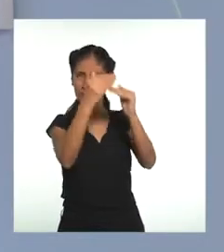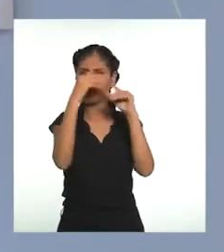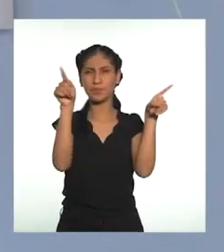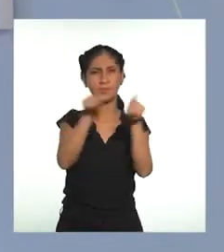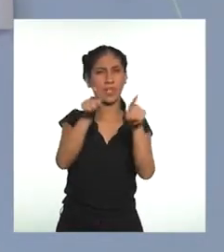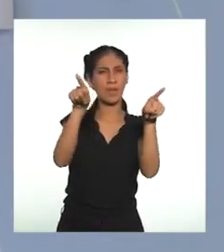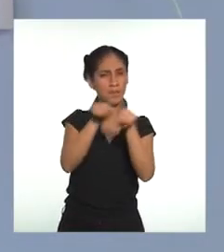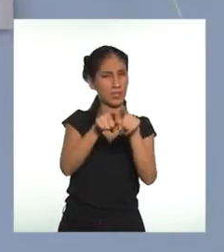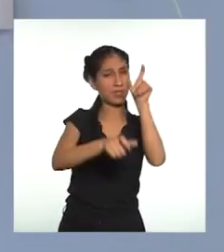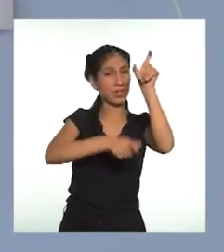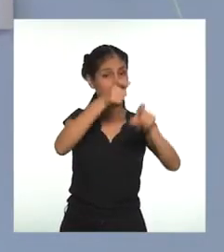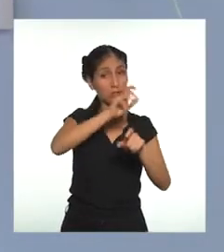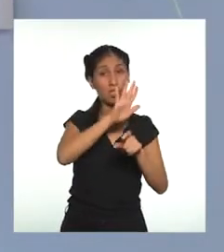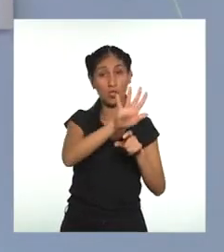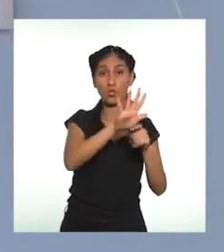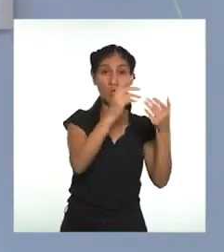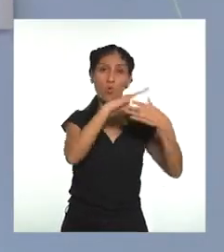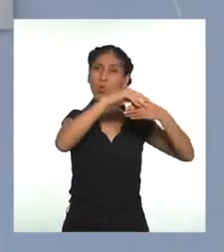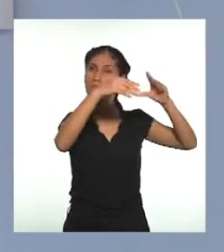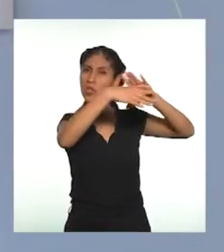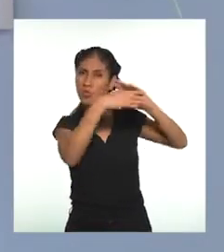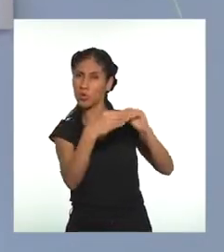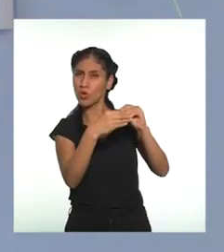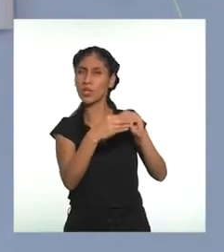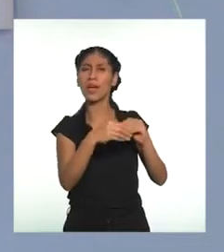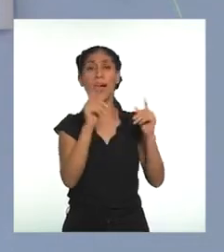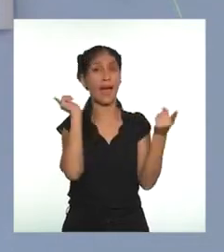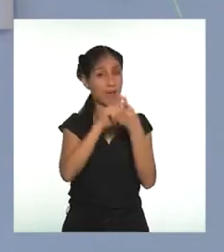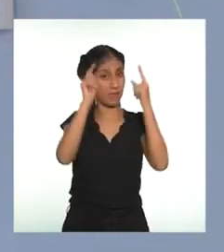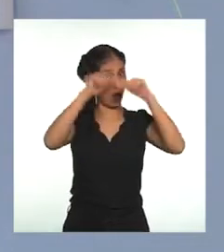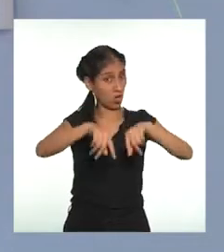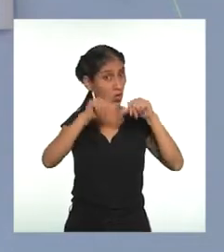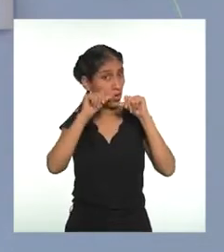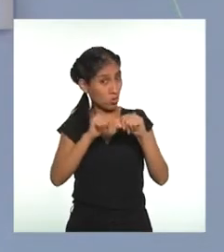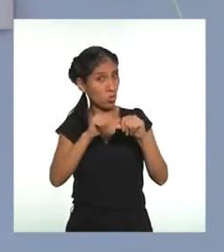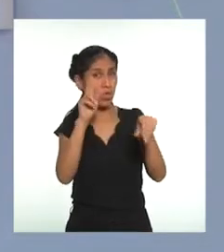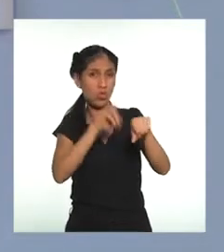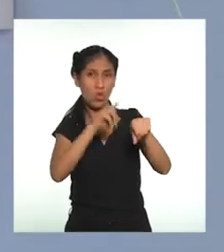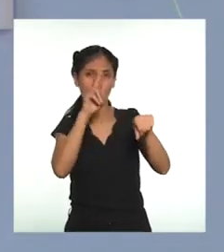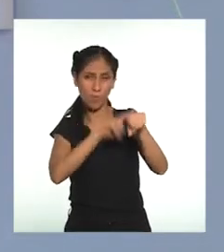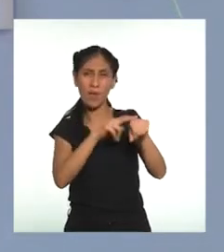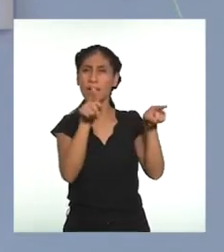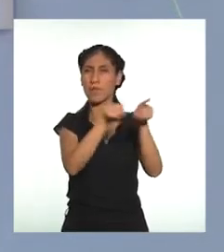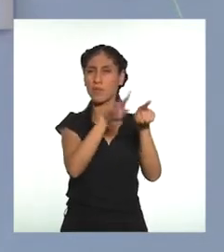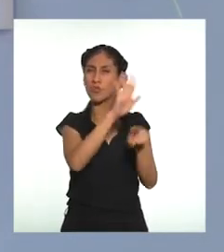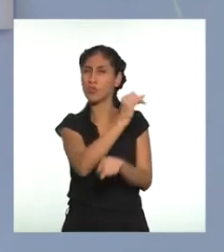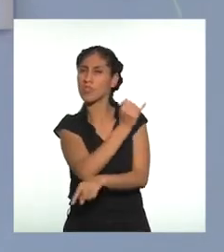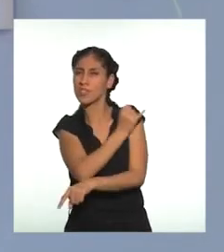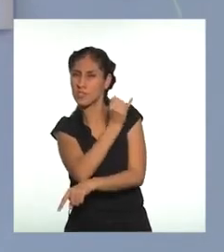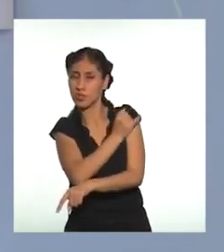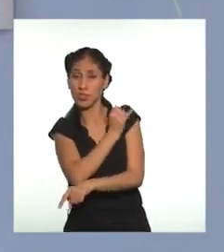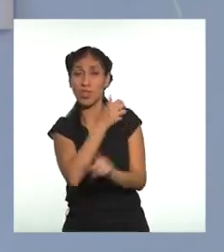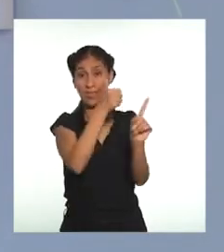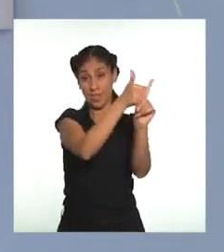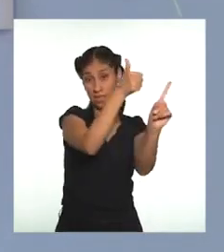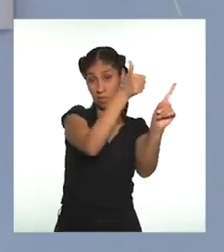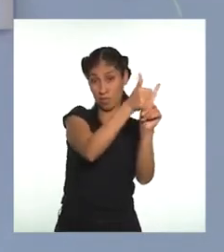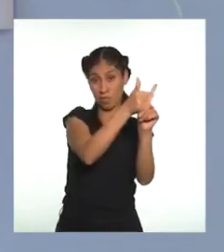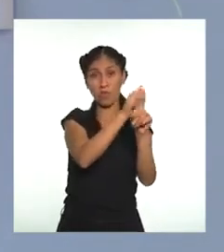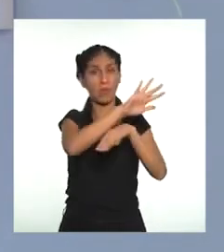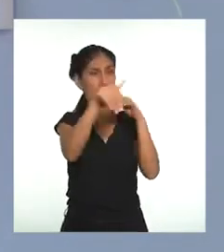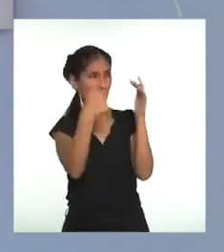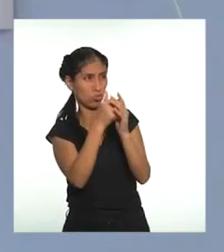relevante considerar su continuidad histórica, vínculo territorial y sus instituciones propias para así contribuir